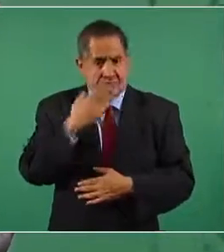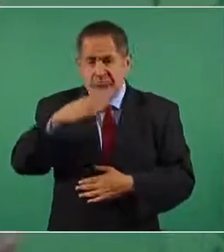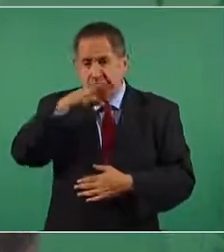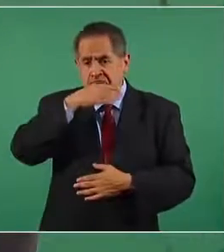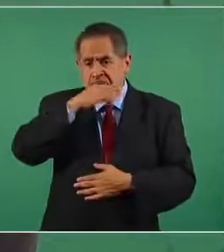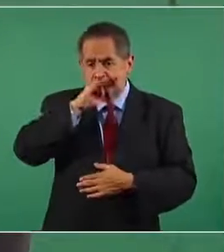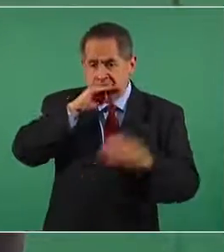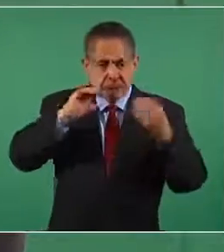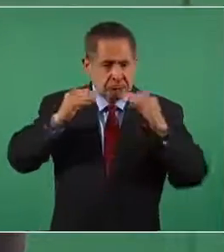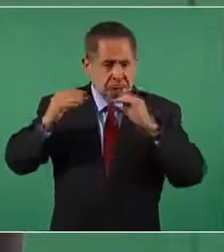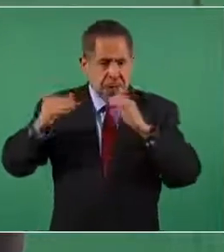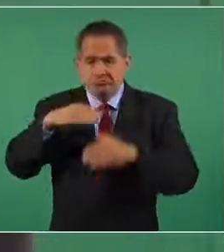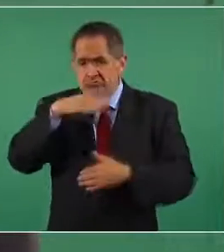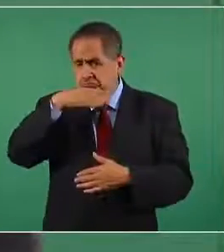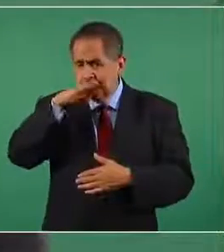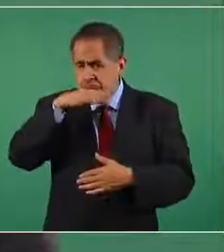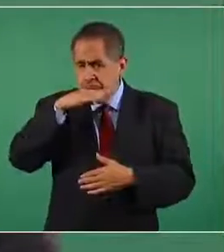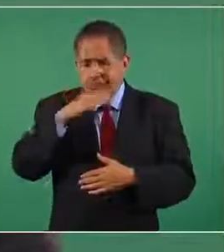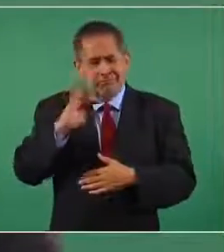Entonces,